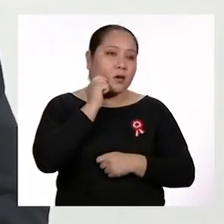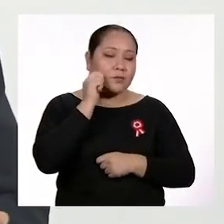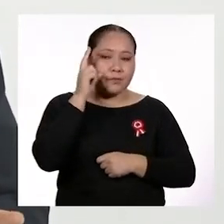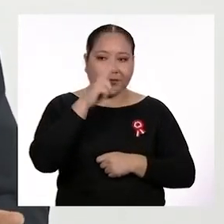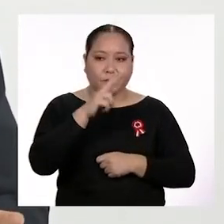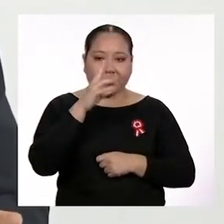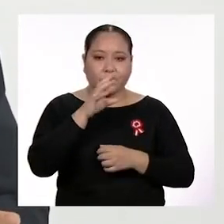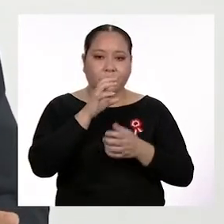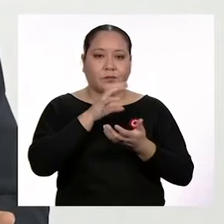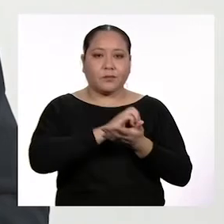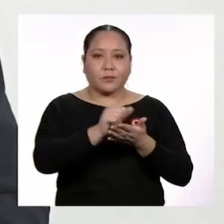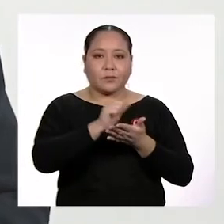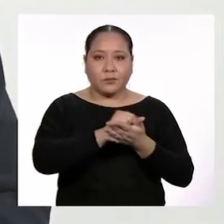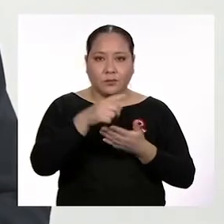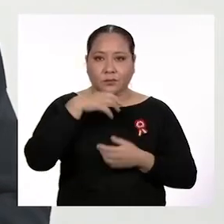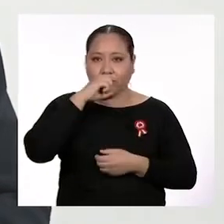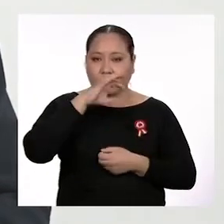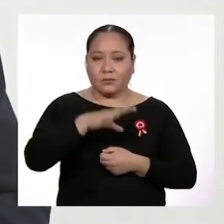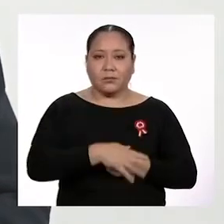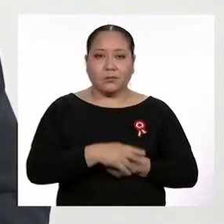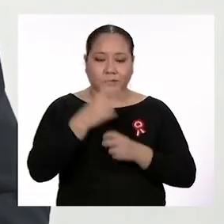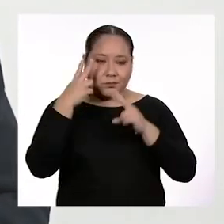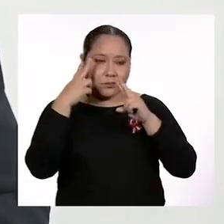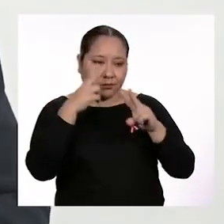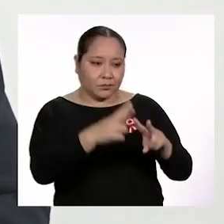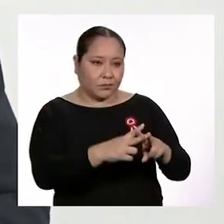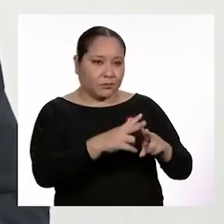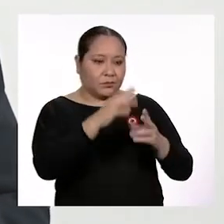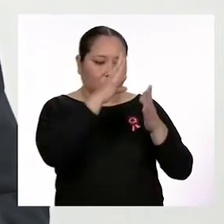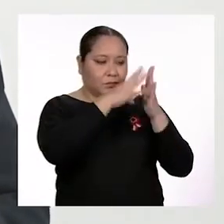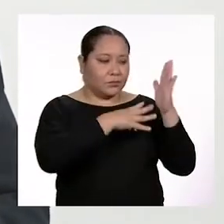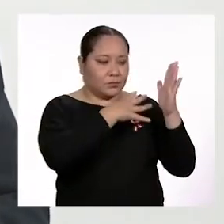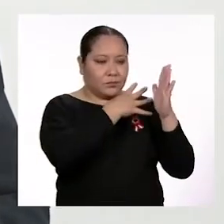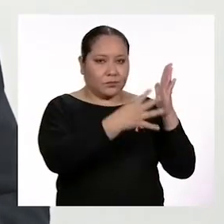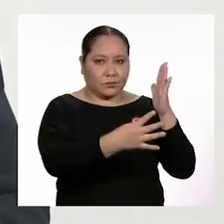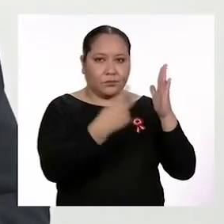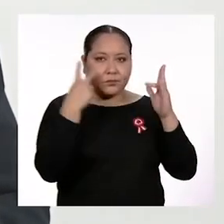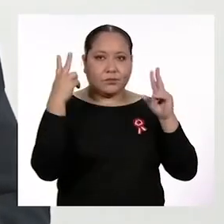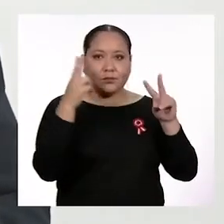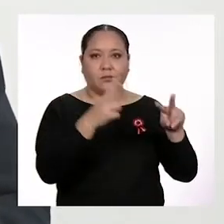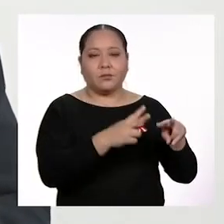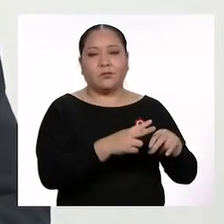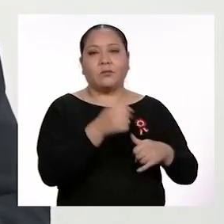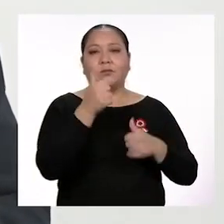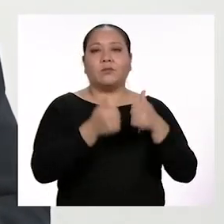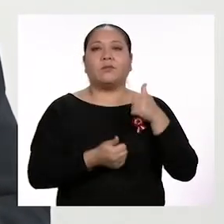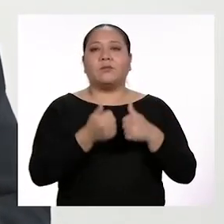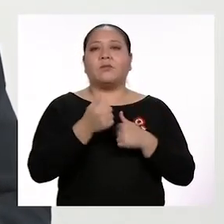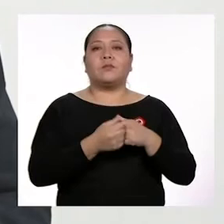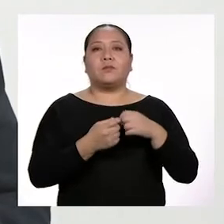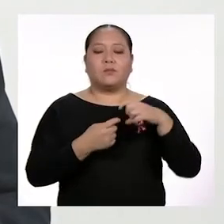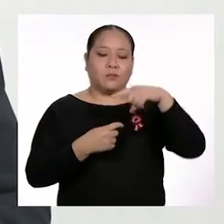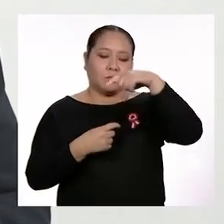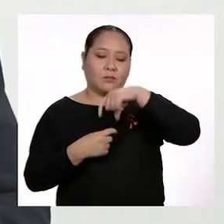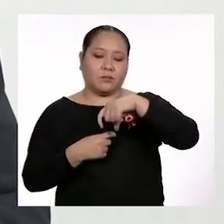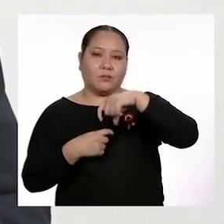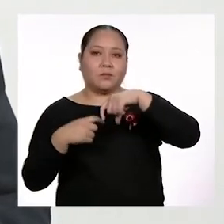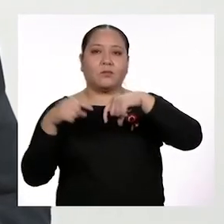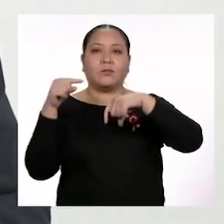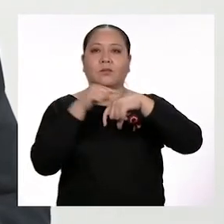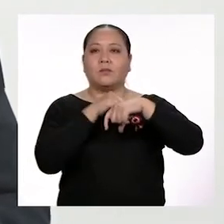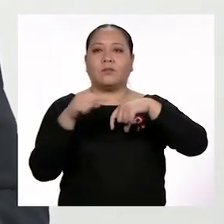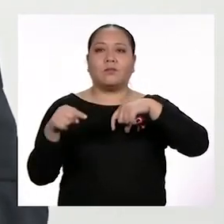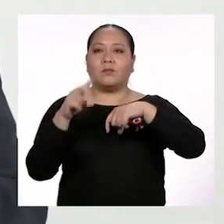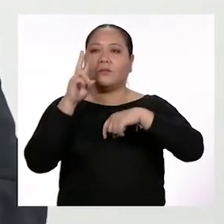cuenta los meses ya mencionados. Veamos el siguiente cuadro para determinar cuáles son los intervalos de estas